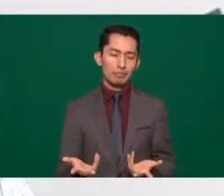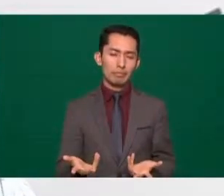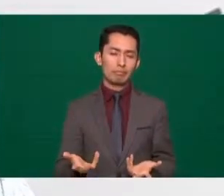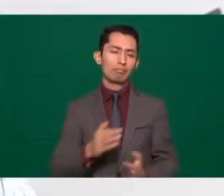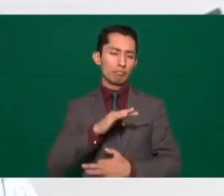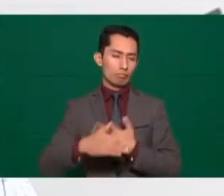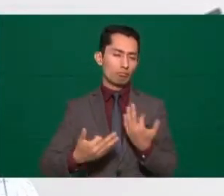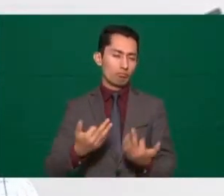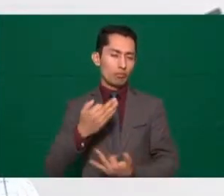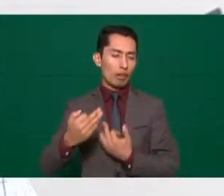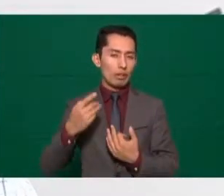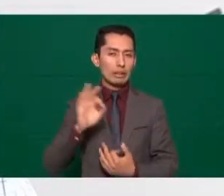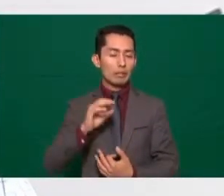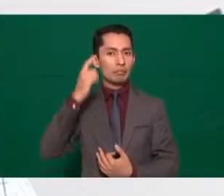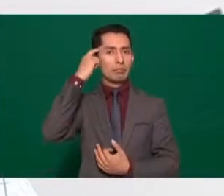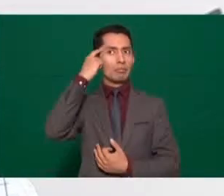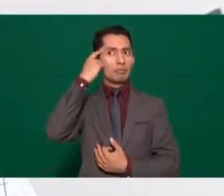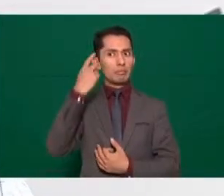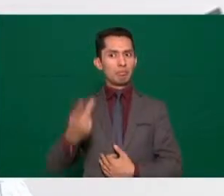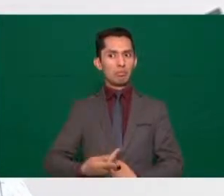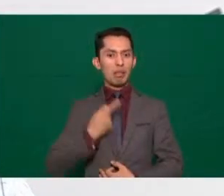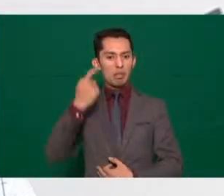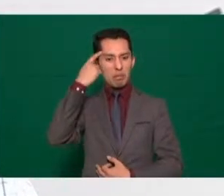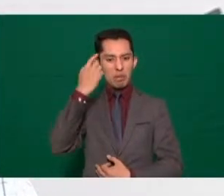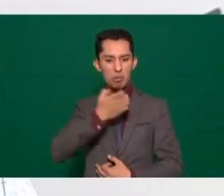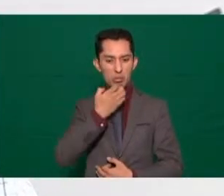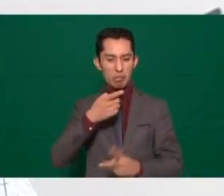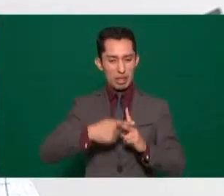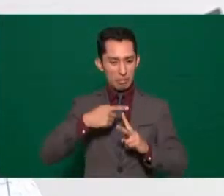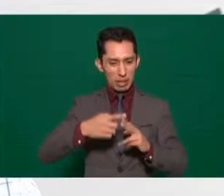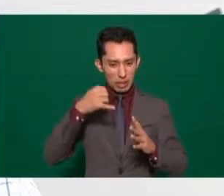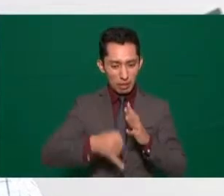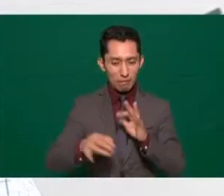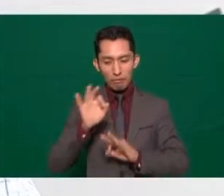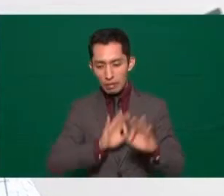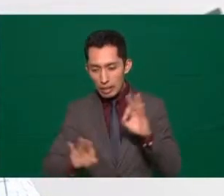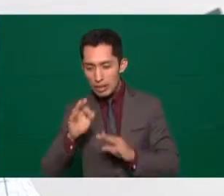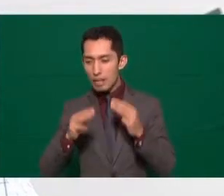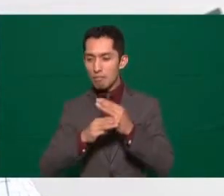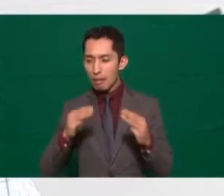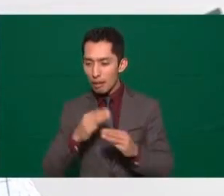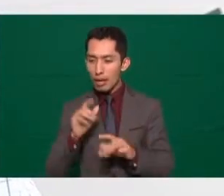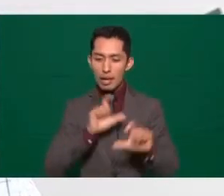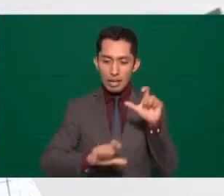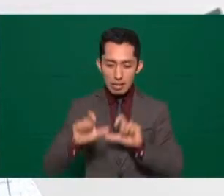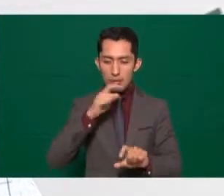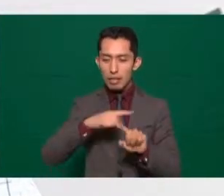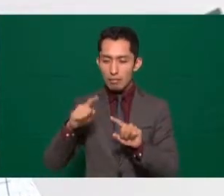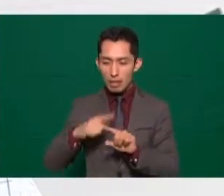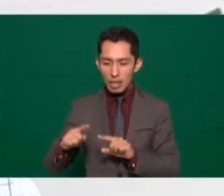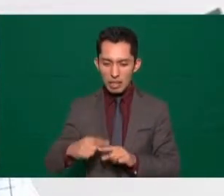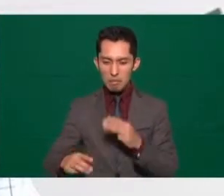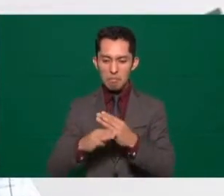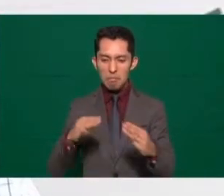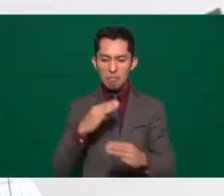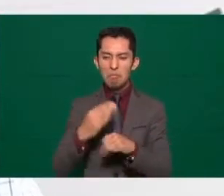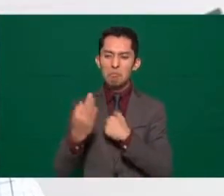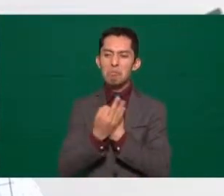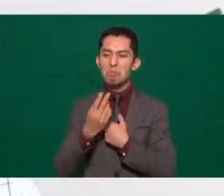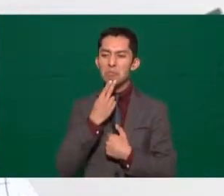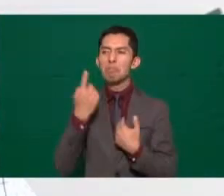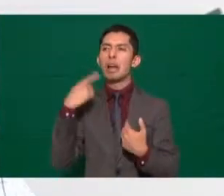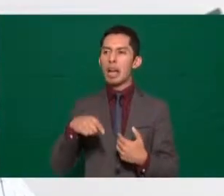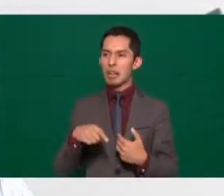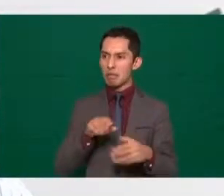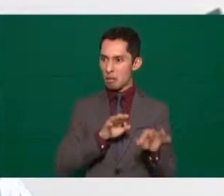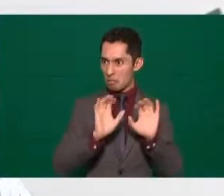vez, ¿para qué necesitamos el álgebra, la física o la química? ¿Me ayudarán para encontrar trabajo?